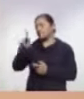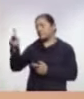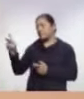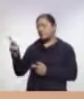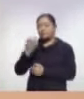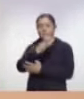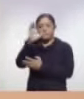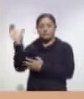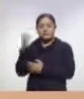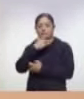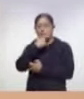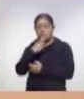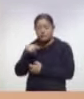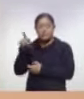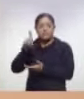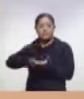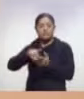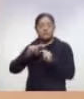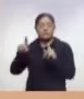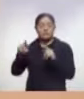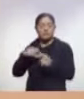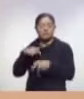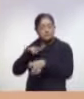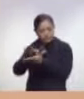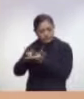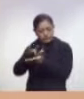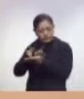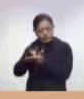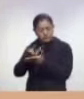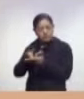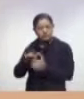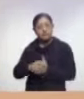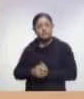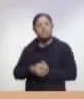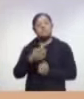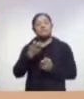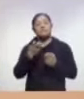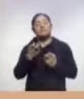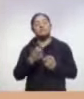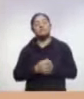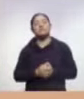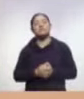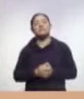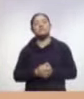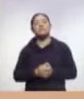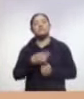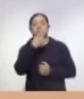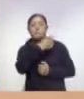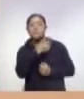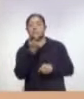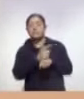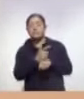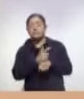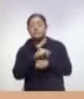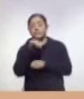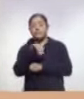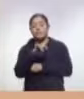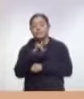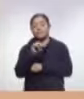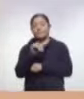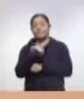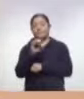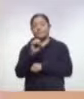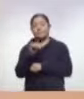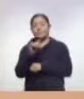de Tlaxcala. Por eso agradecerle mucho al licenciado Miramontes que el día de hoy está con